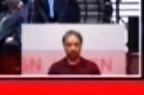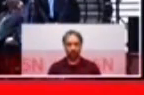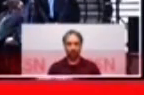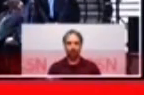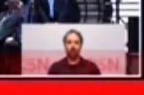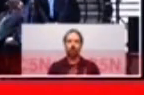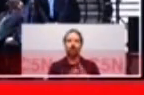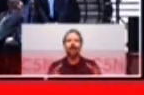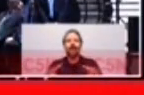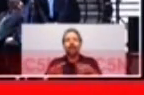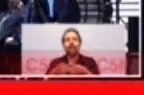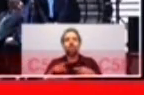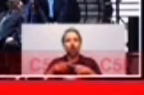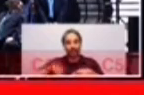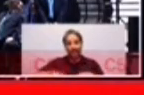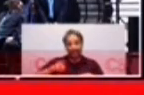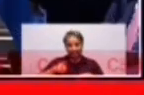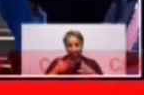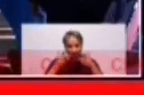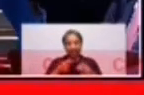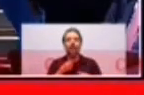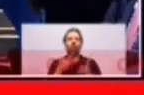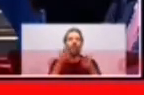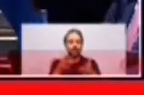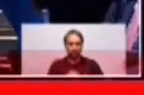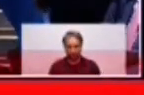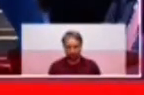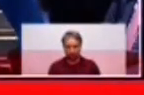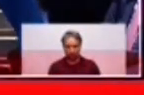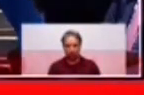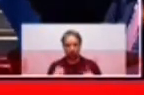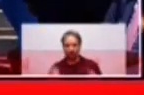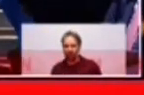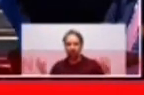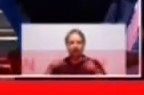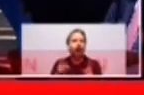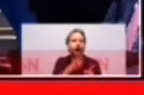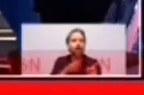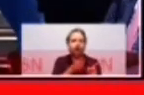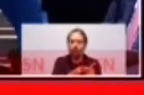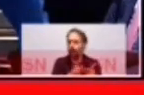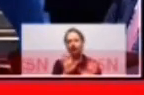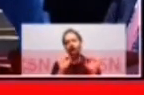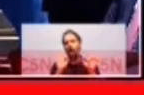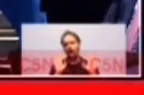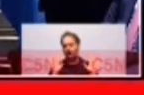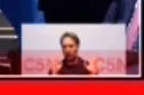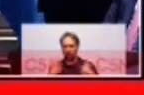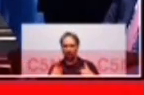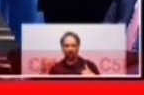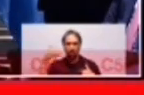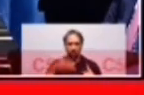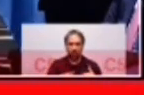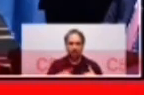sea palabras teido textuales eh esta fiesta se tenía que terminar eh y cuando vos le decís pero para la gente no va a